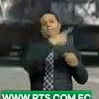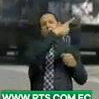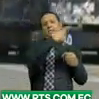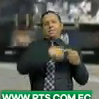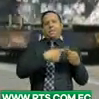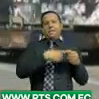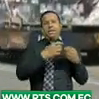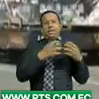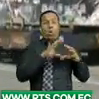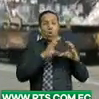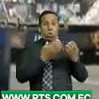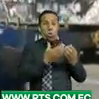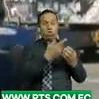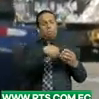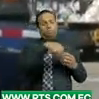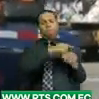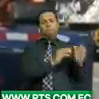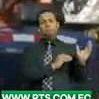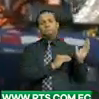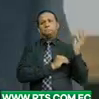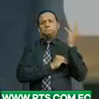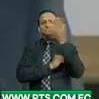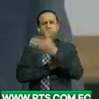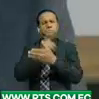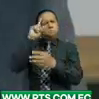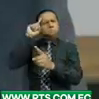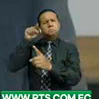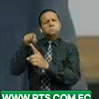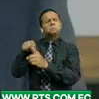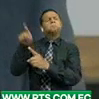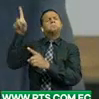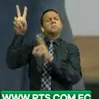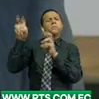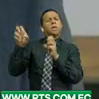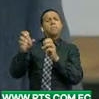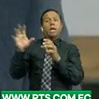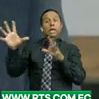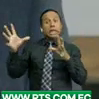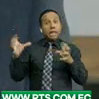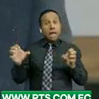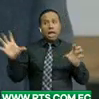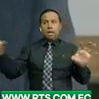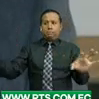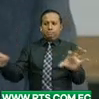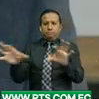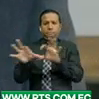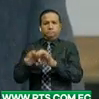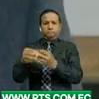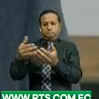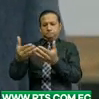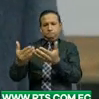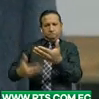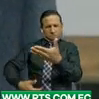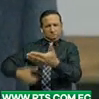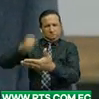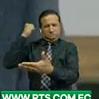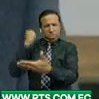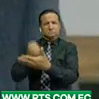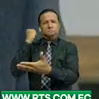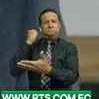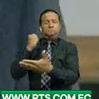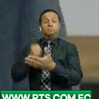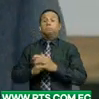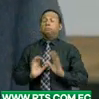fundamental es que se establezca un tratado comercial. Esto no es tan fácil. Las circunstancias han cambiado, los Estados Unidos de este rato tienen